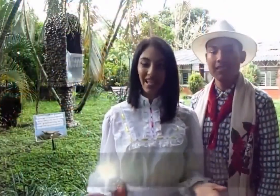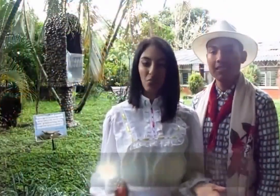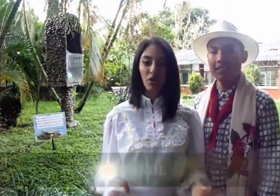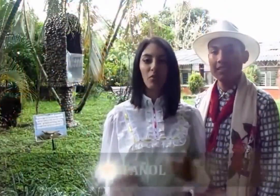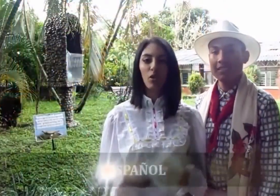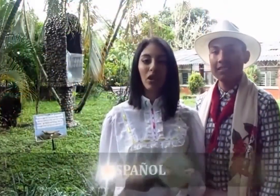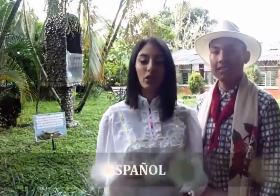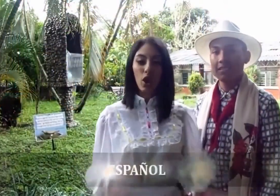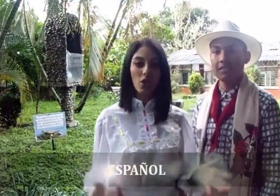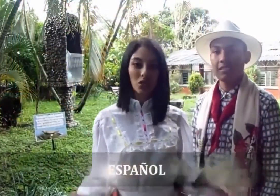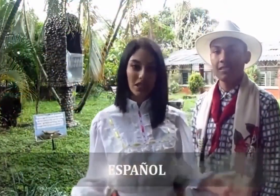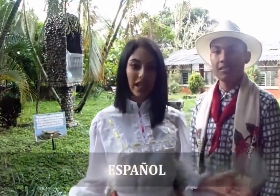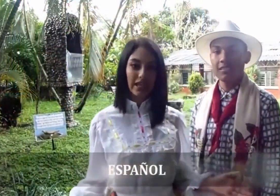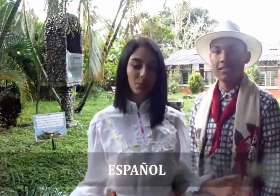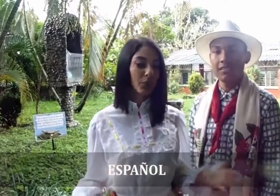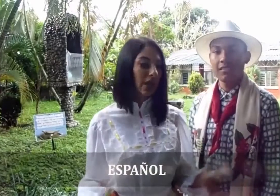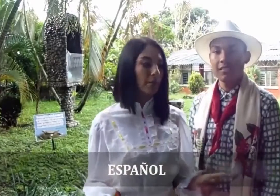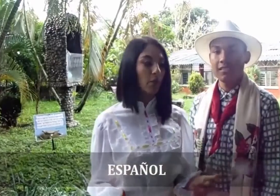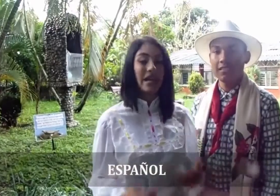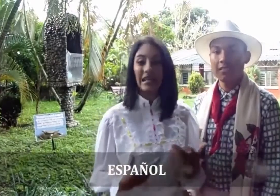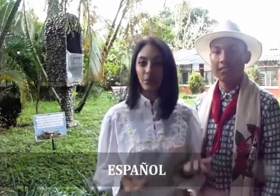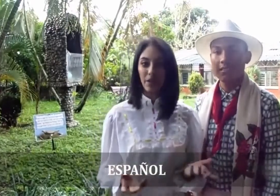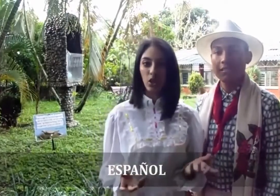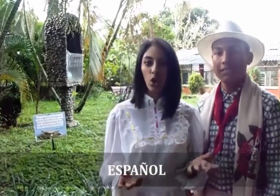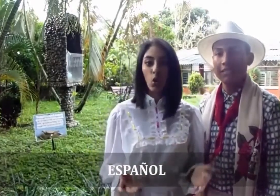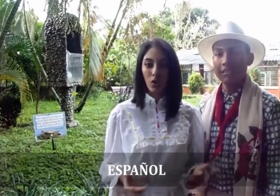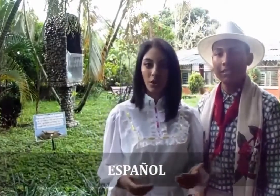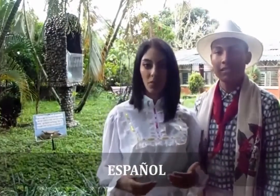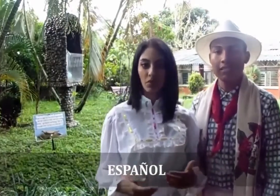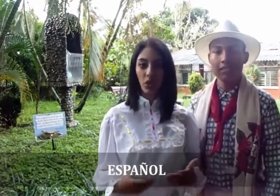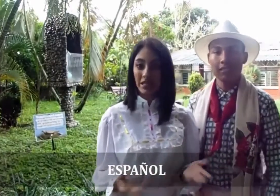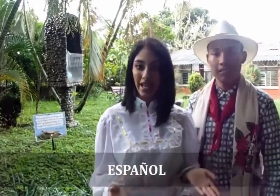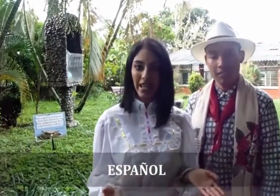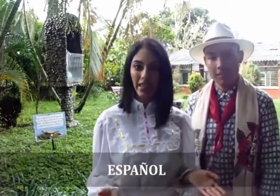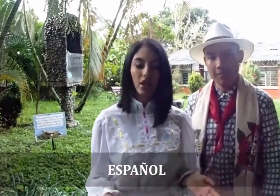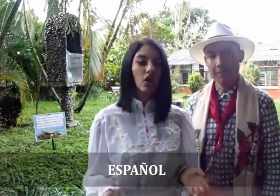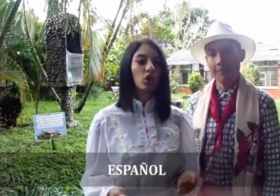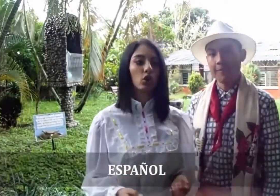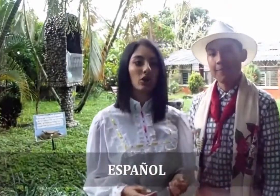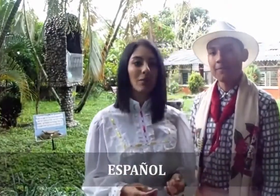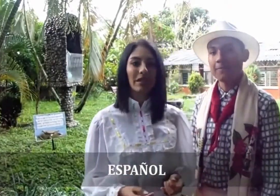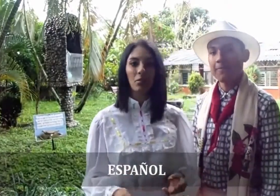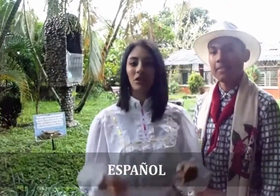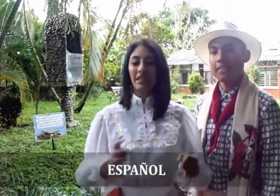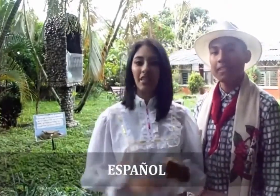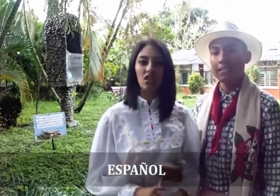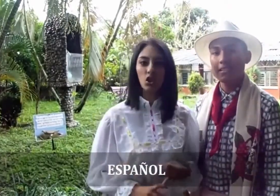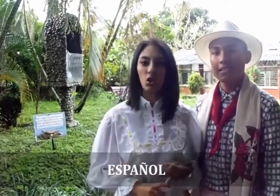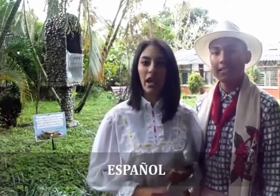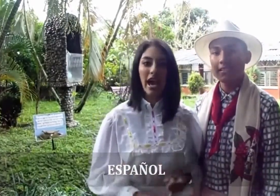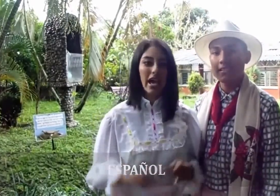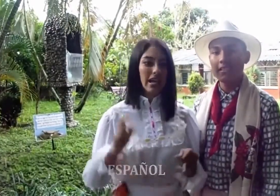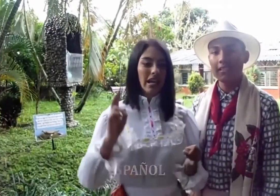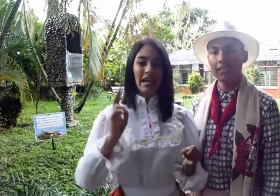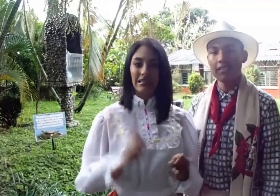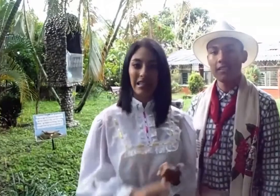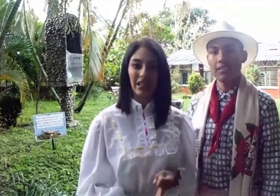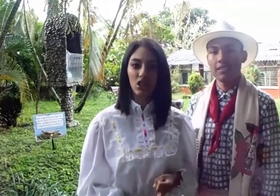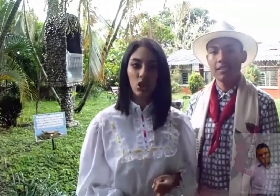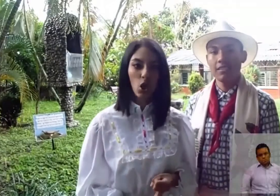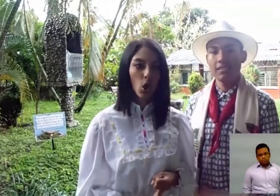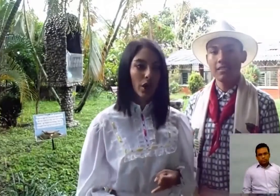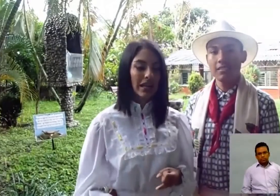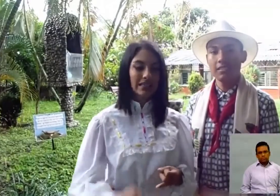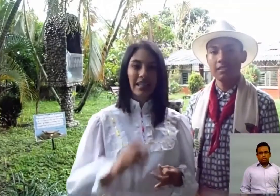totalmente transversal porque involucra todas nuestras áreas. Por ejemplo, en español, con nuestra profesora Janet, nosotros aprendimos la tradición oral,